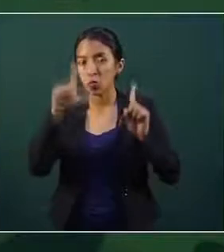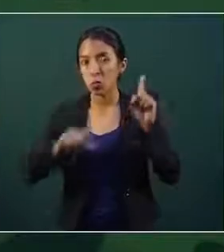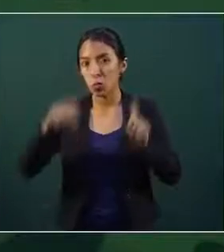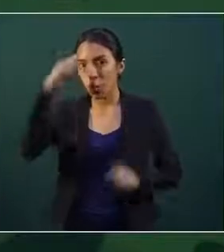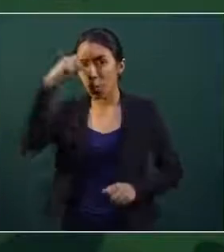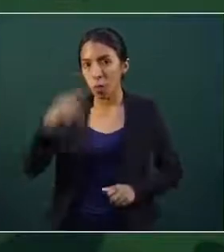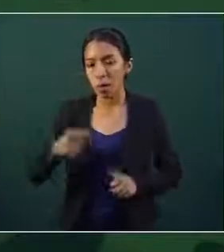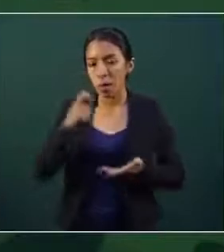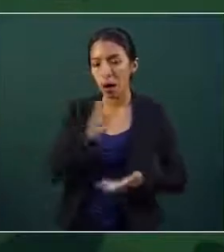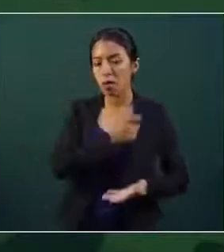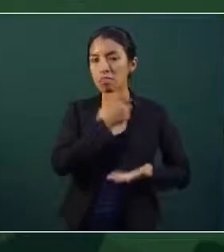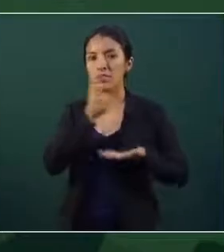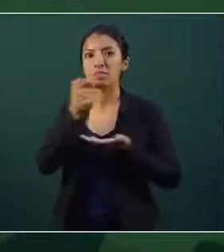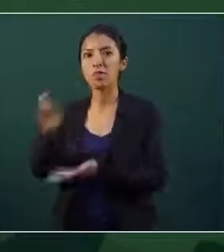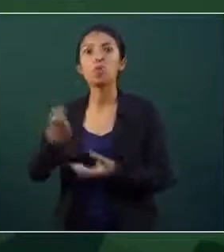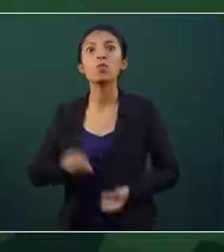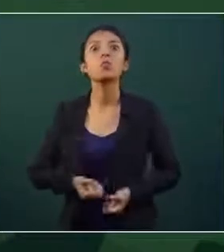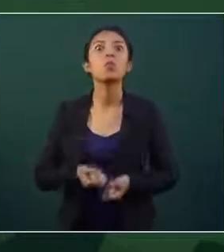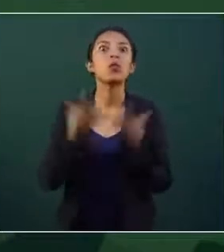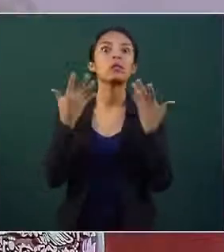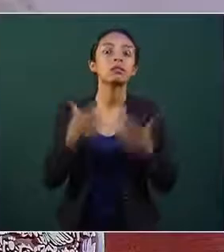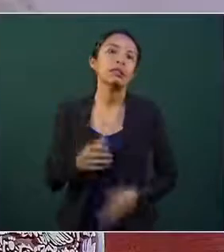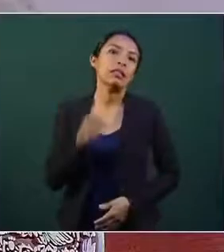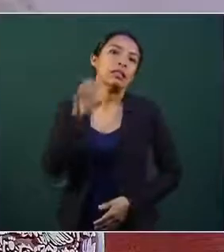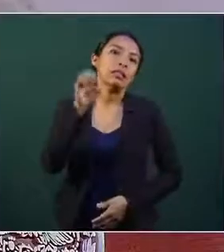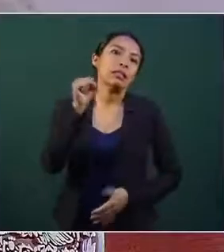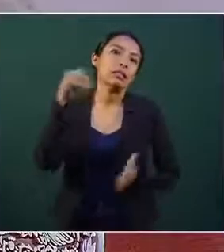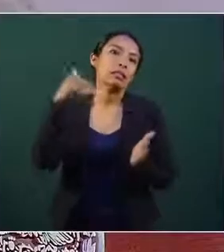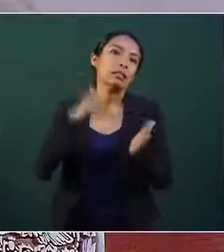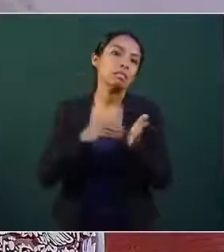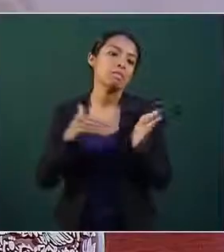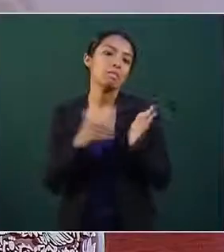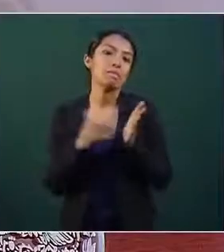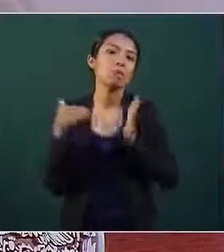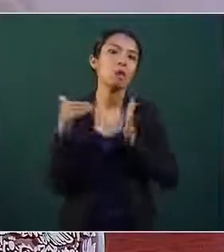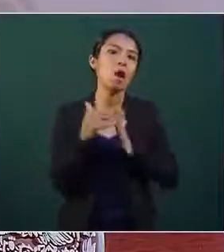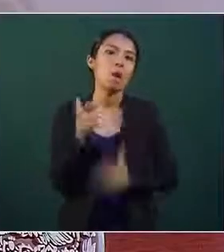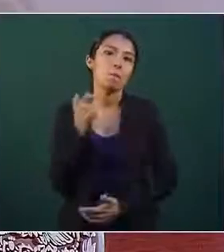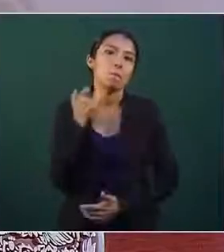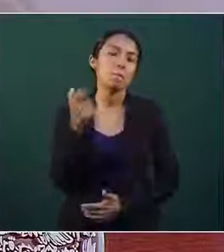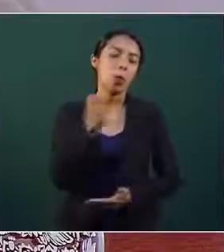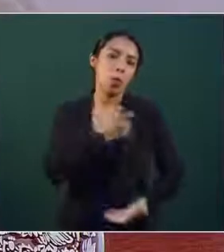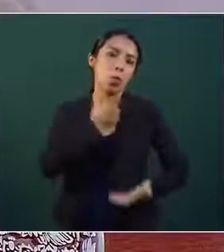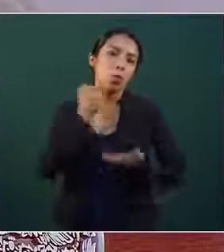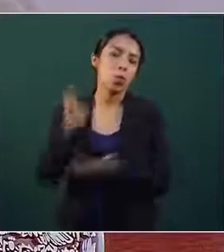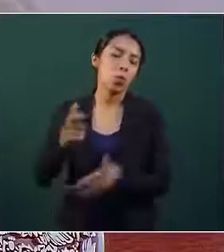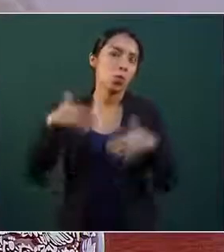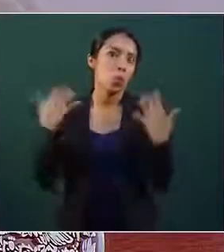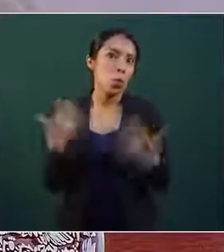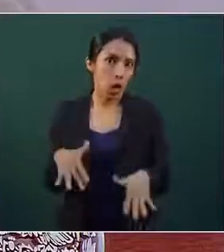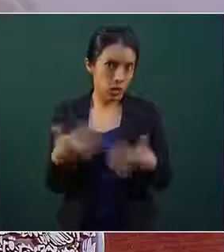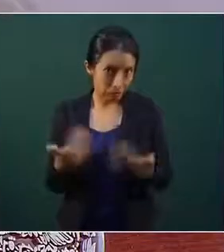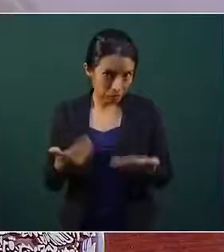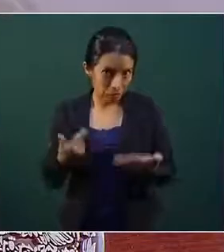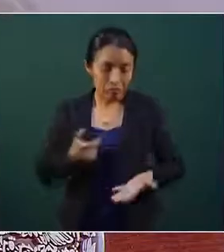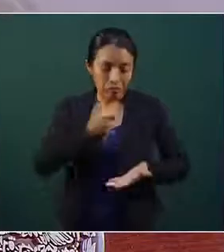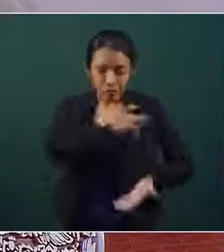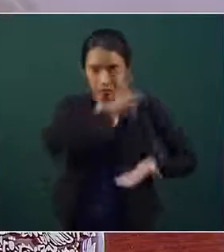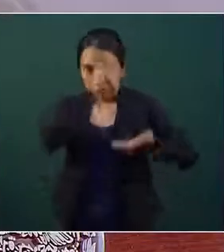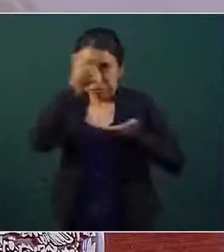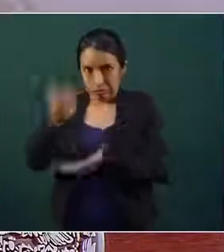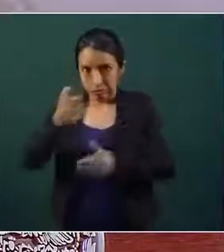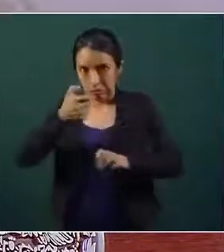directos más de 60,000 millones de pesos. El presupuesto de Veracruz, que